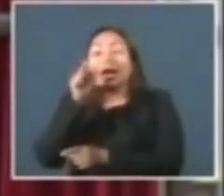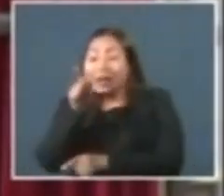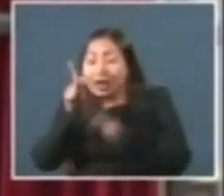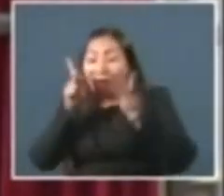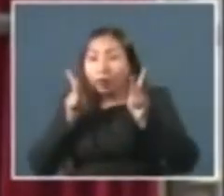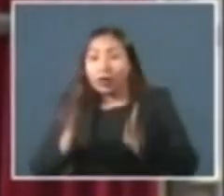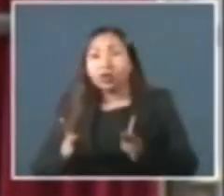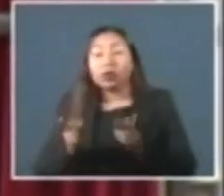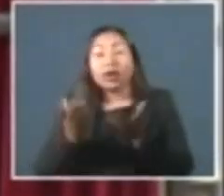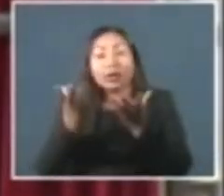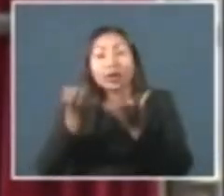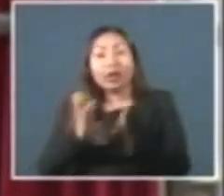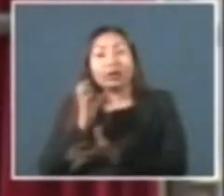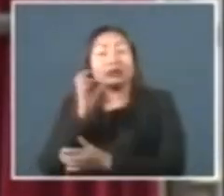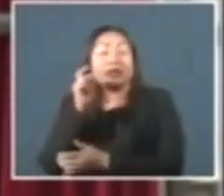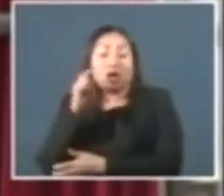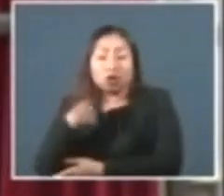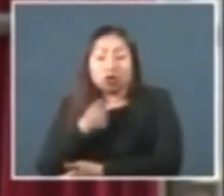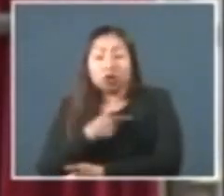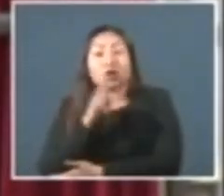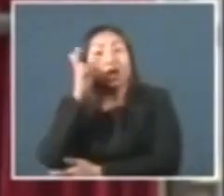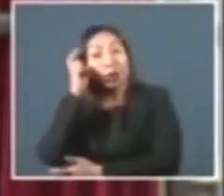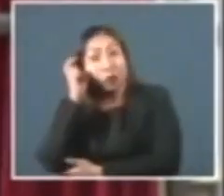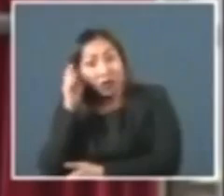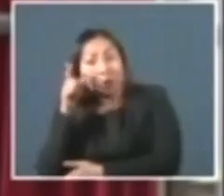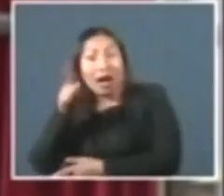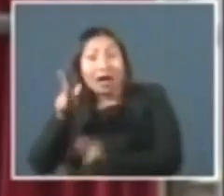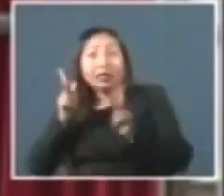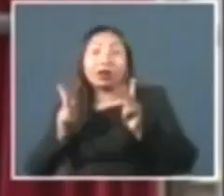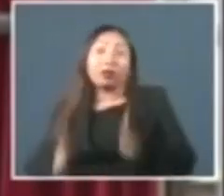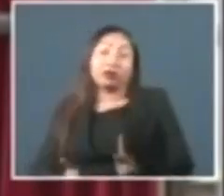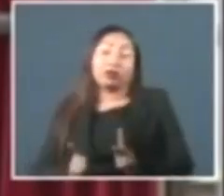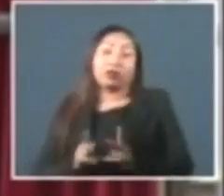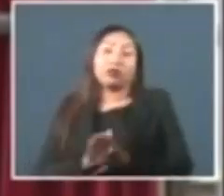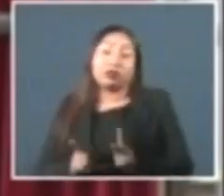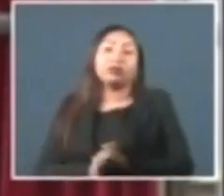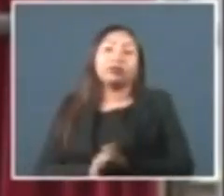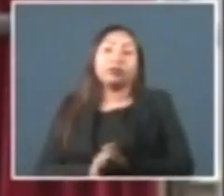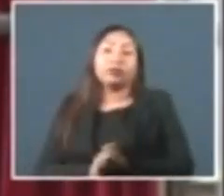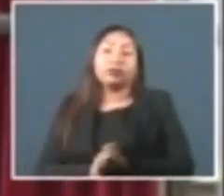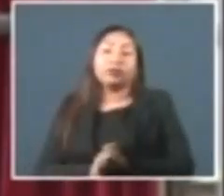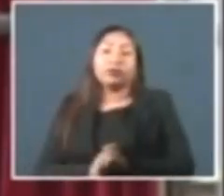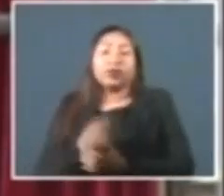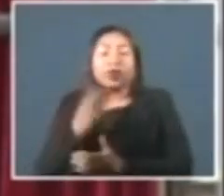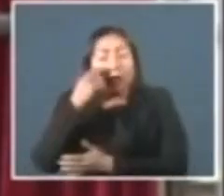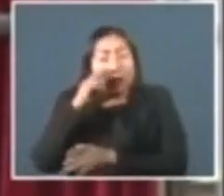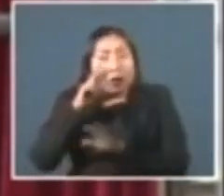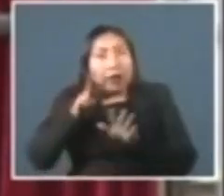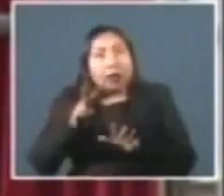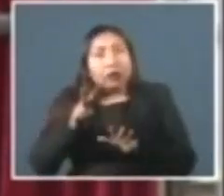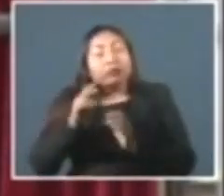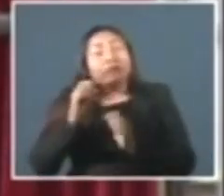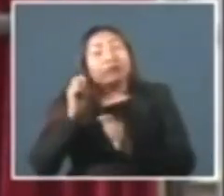pedir cortesía de sala ahora. Miren, una de las